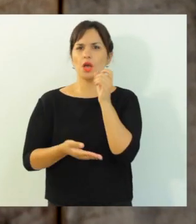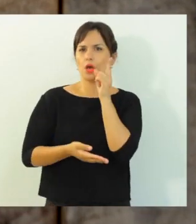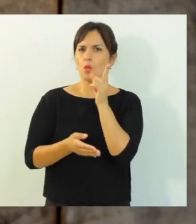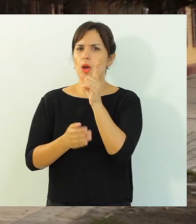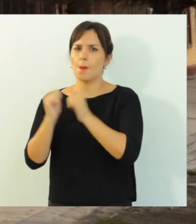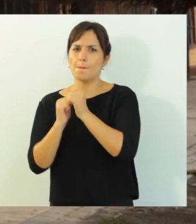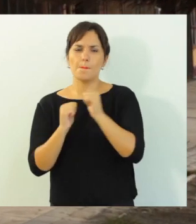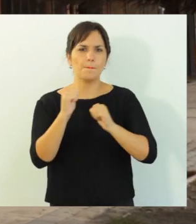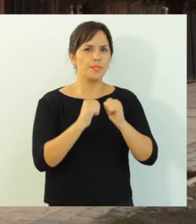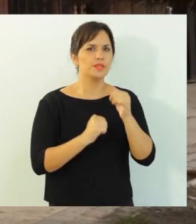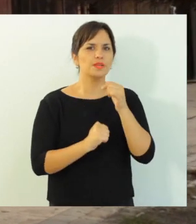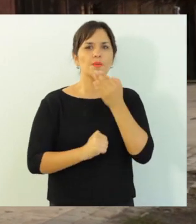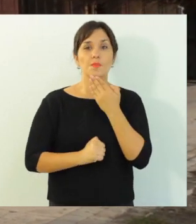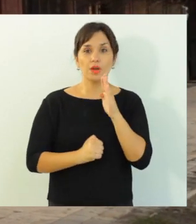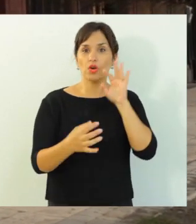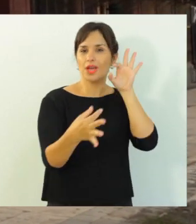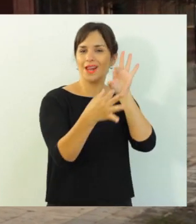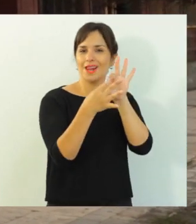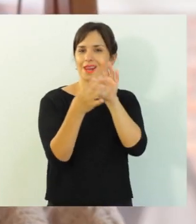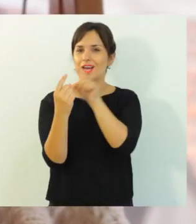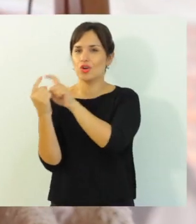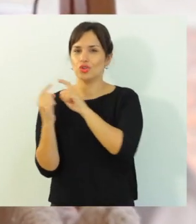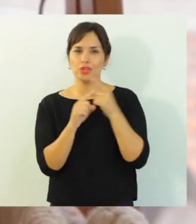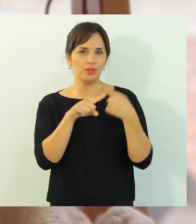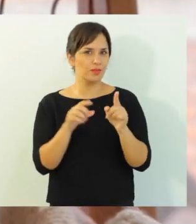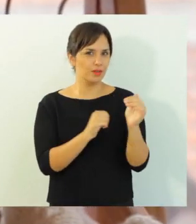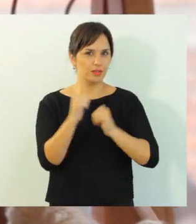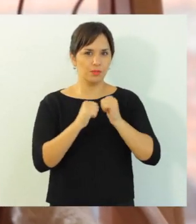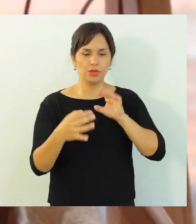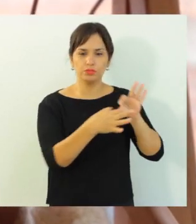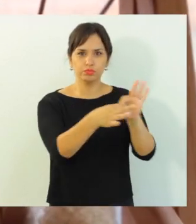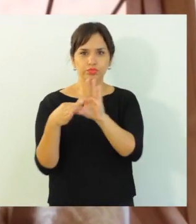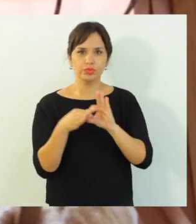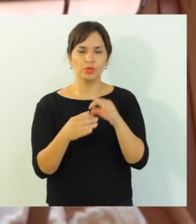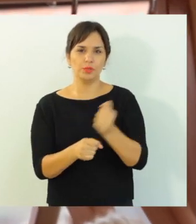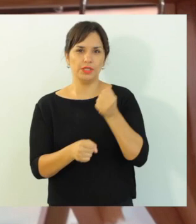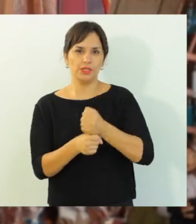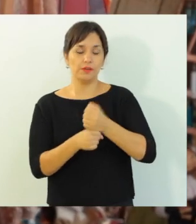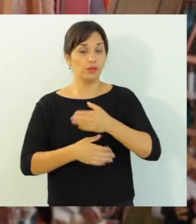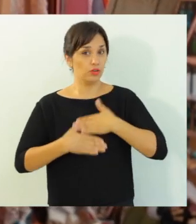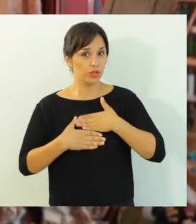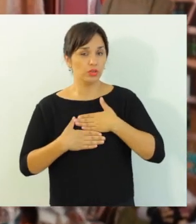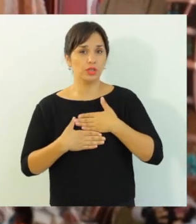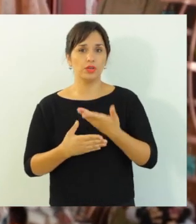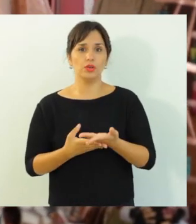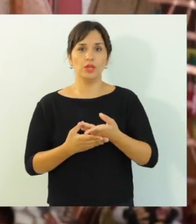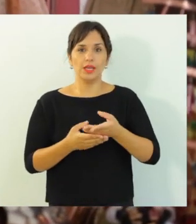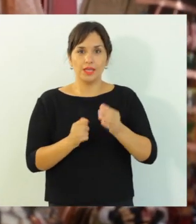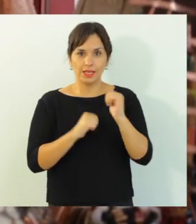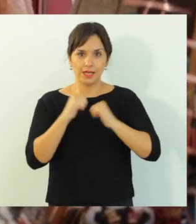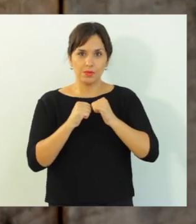distribuidores que tiene esta región. Sobre todo hacer lazos entre distintas empresas para formar alianzas de trabajo. Mi intención es que mis